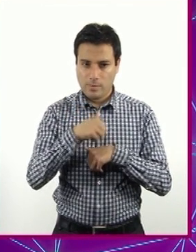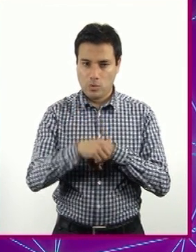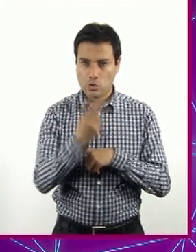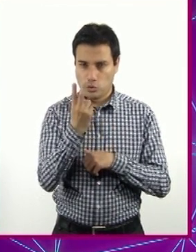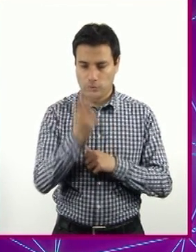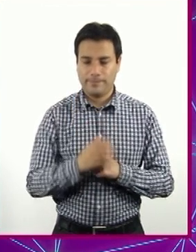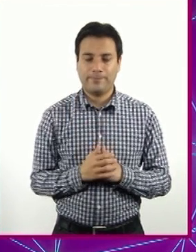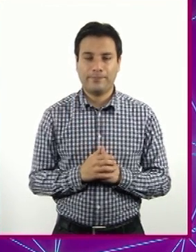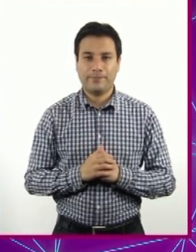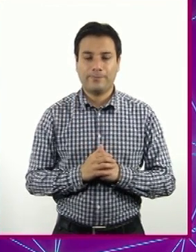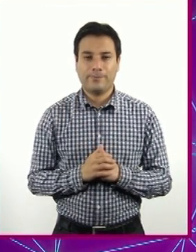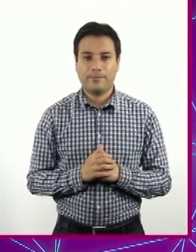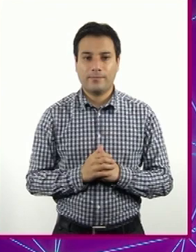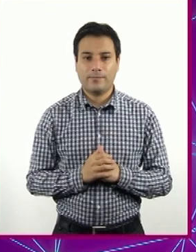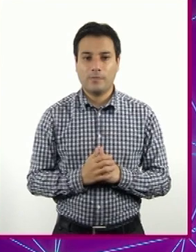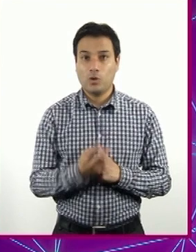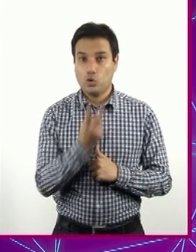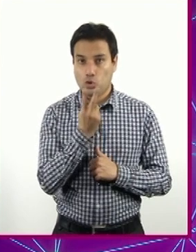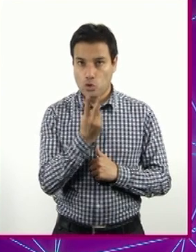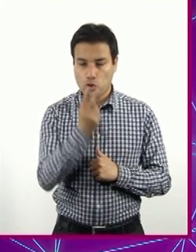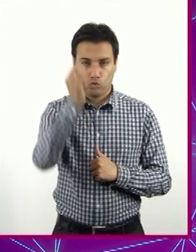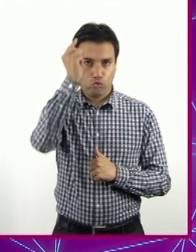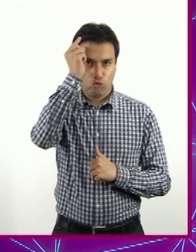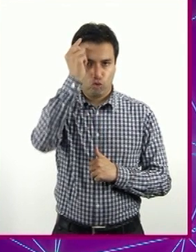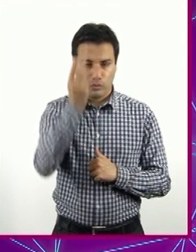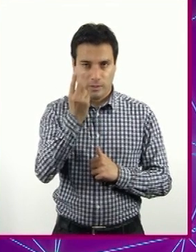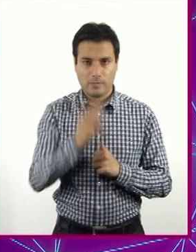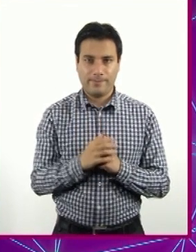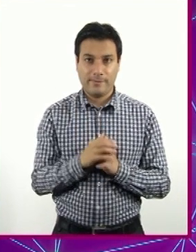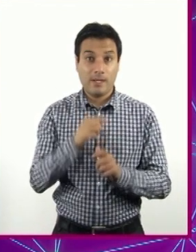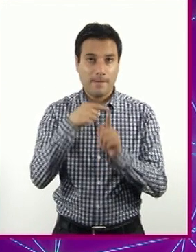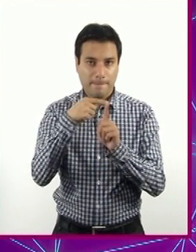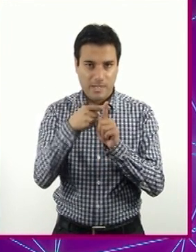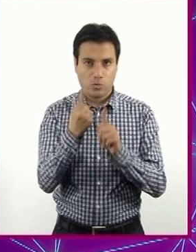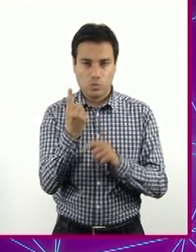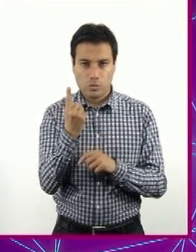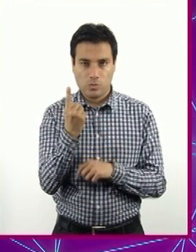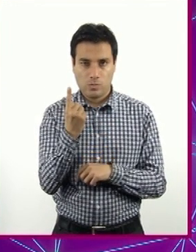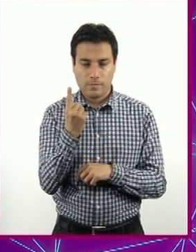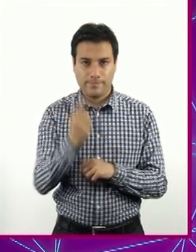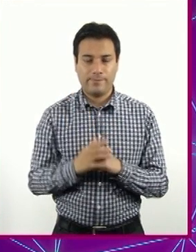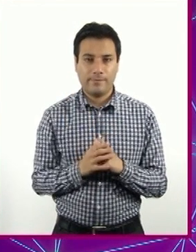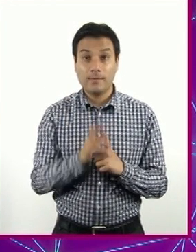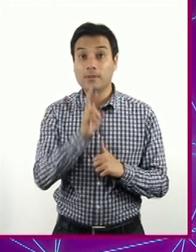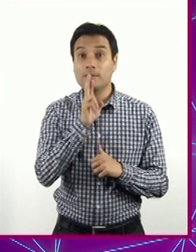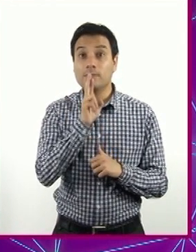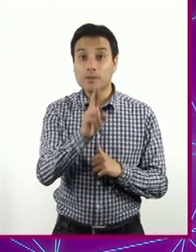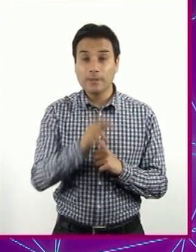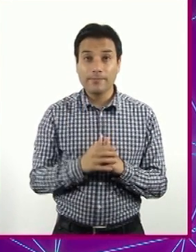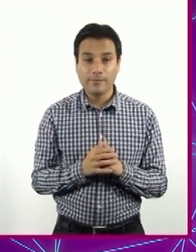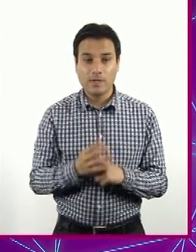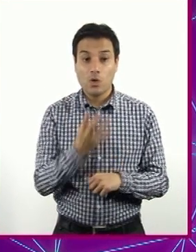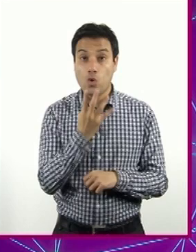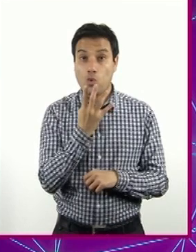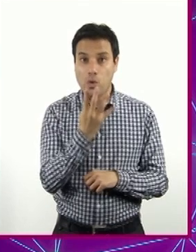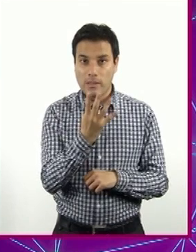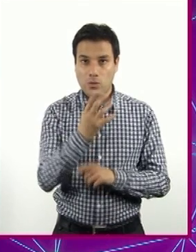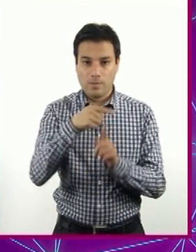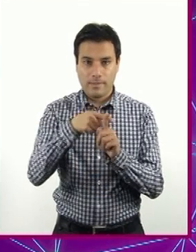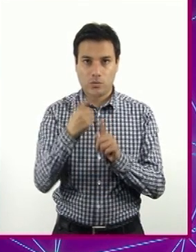algebraica, quedando 2 al cuadrado más 1 es igual a 4 más